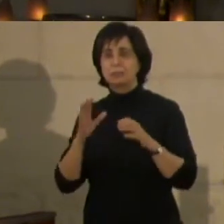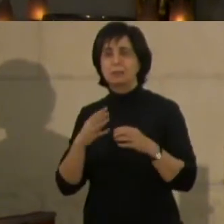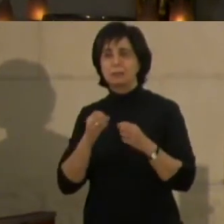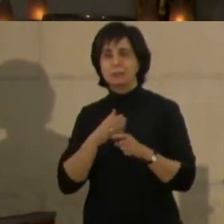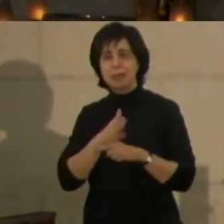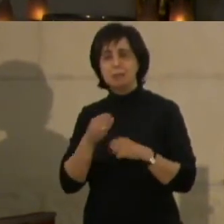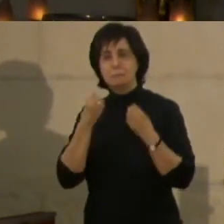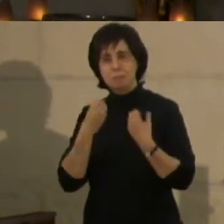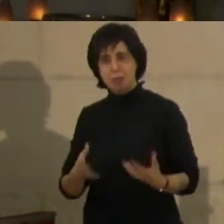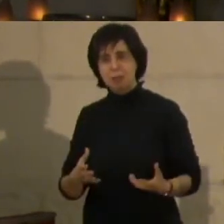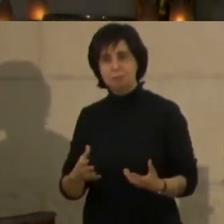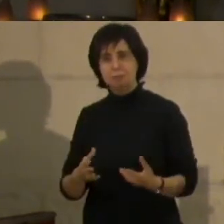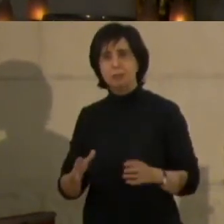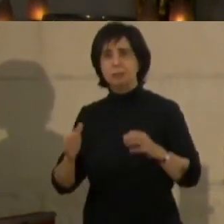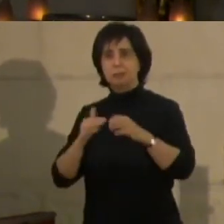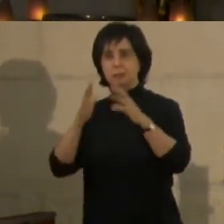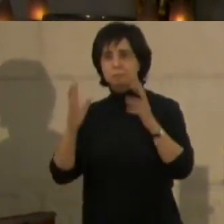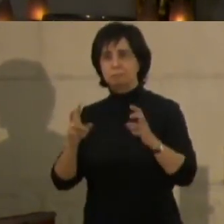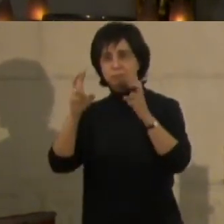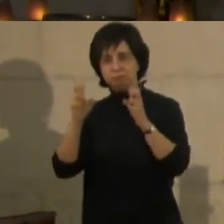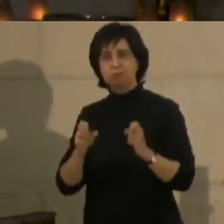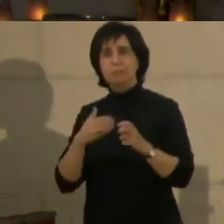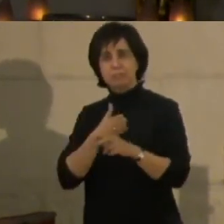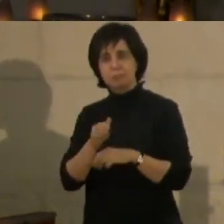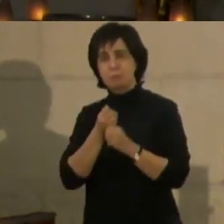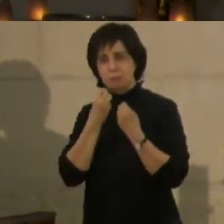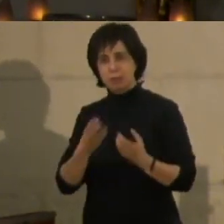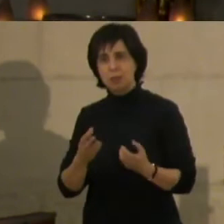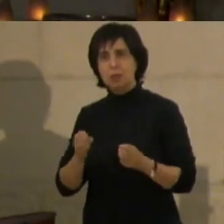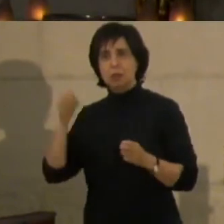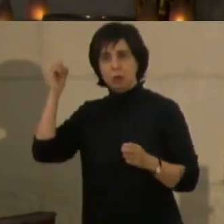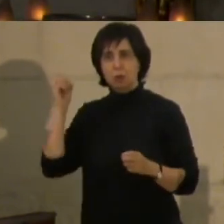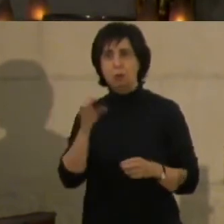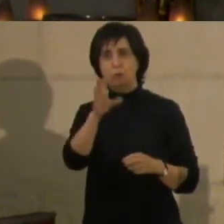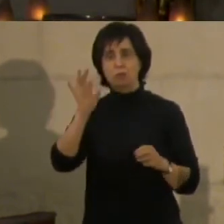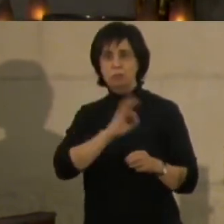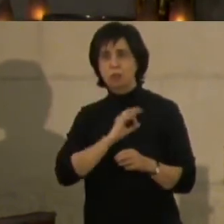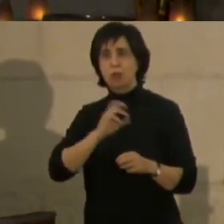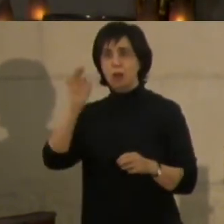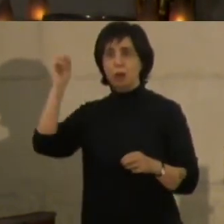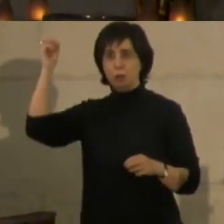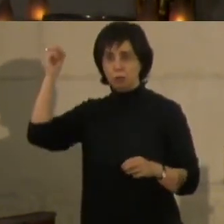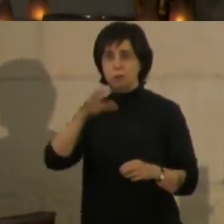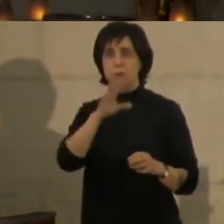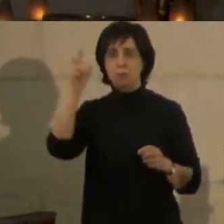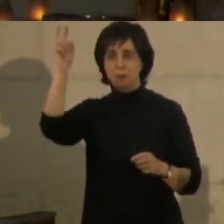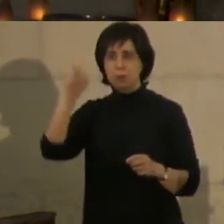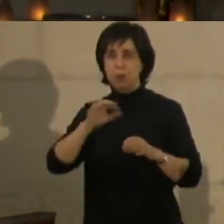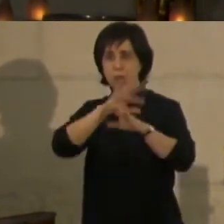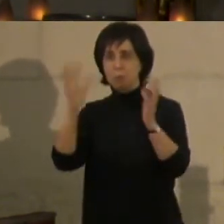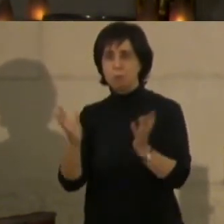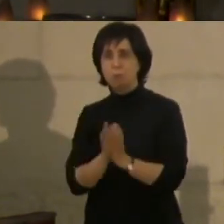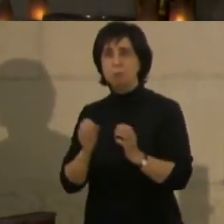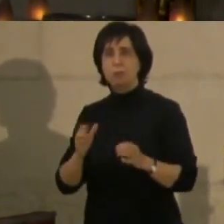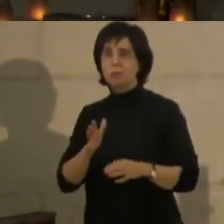os invito a que salgamos con la luz del Señor. La luz vino al mundo y no queremos más